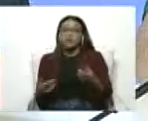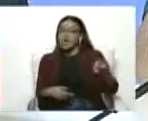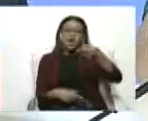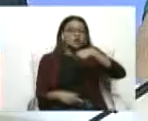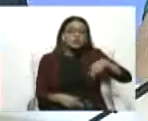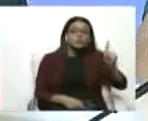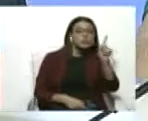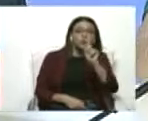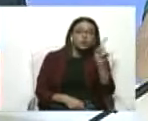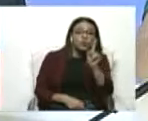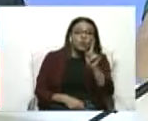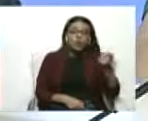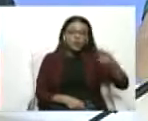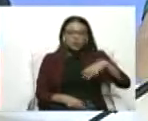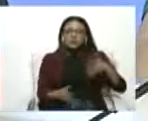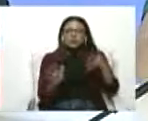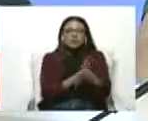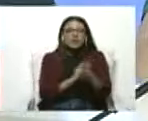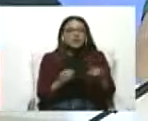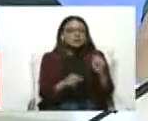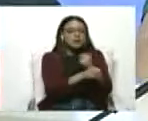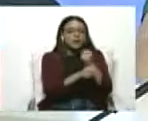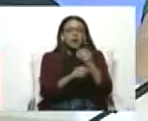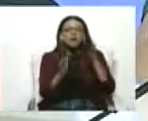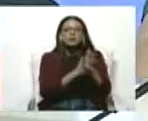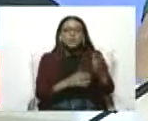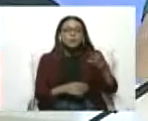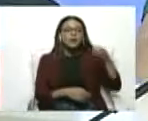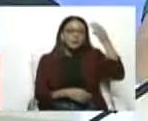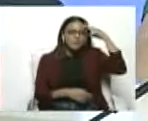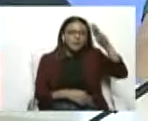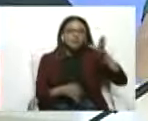Y ahí están, pues. Y que cada debatidas,